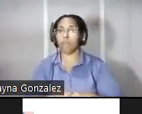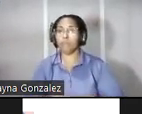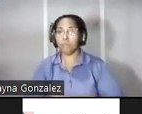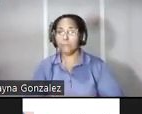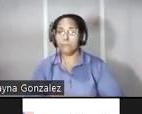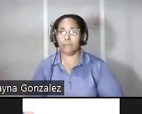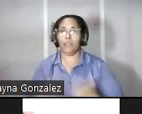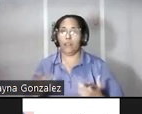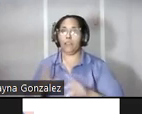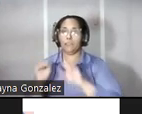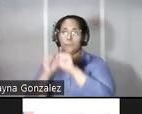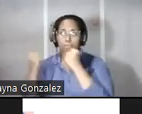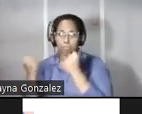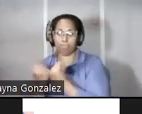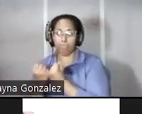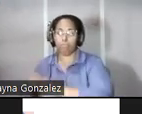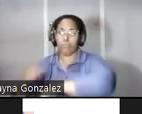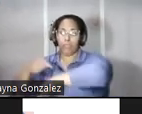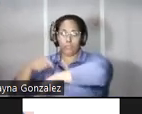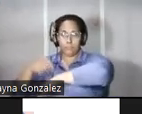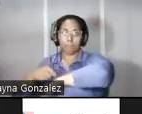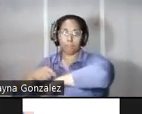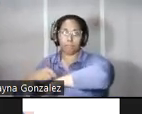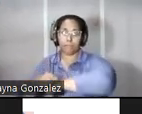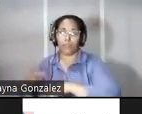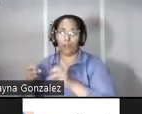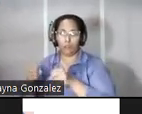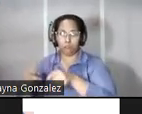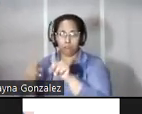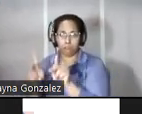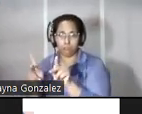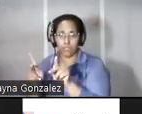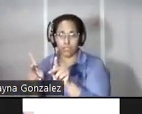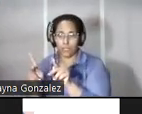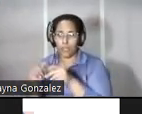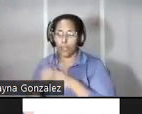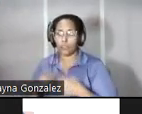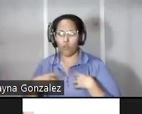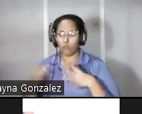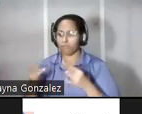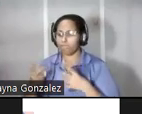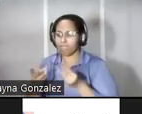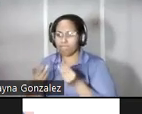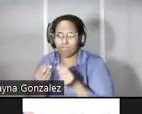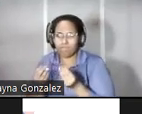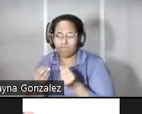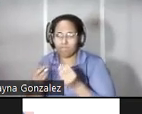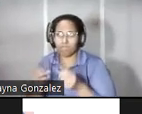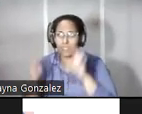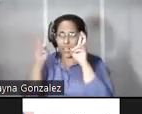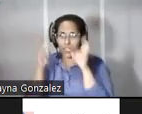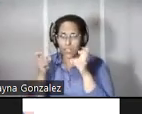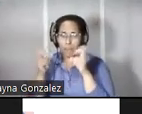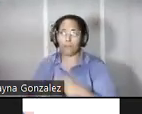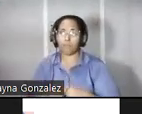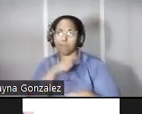sectores sociales de la época, ofrece la oportunidad de adentrarnos al sensitivo tema del estudio del suicidio, el